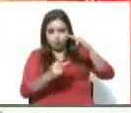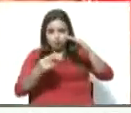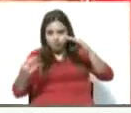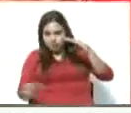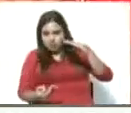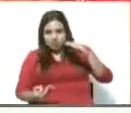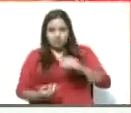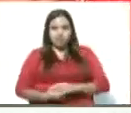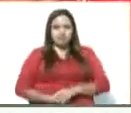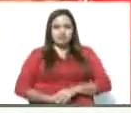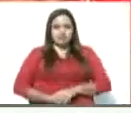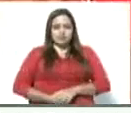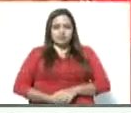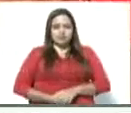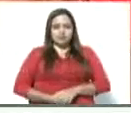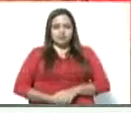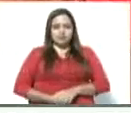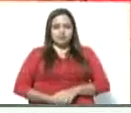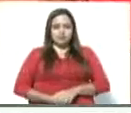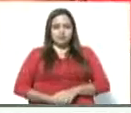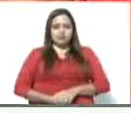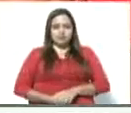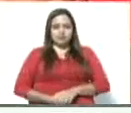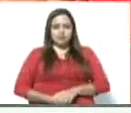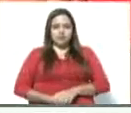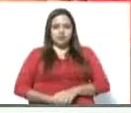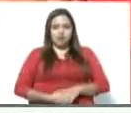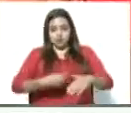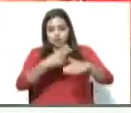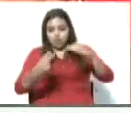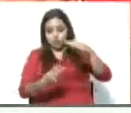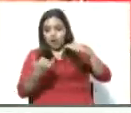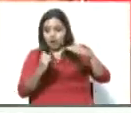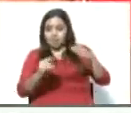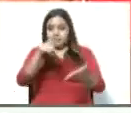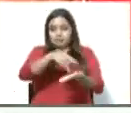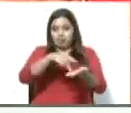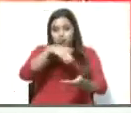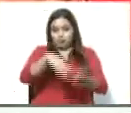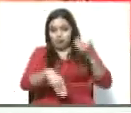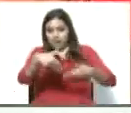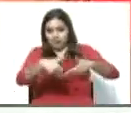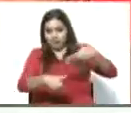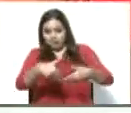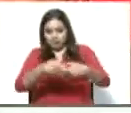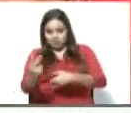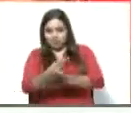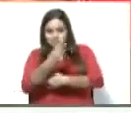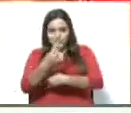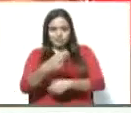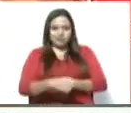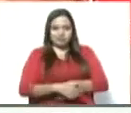el que ahora es... va a ser candidato a las elecciones,